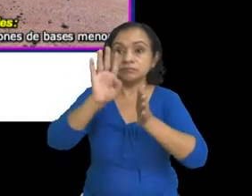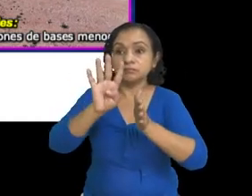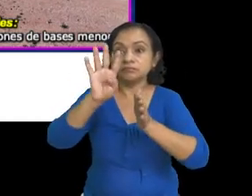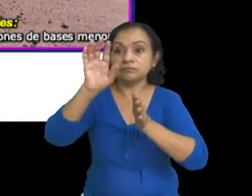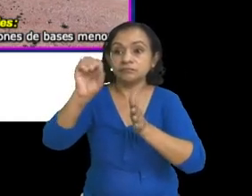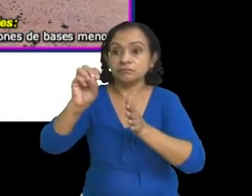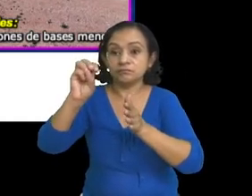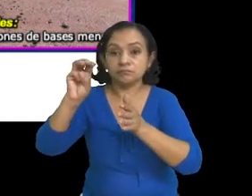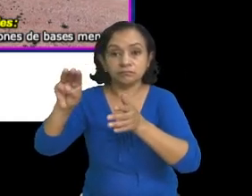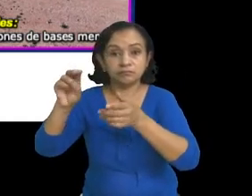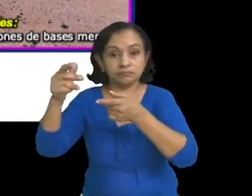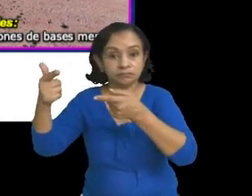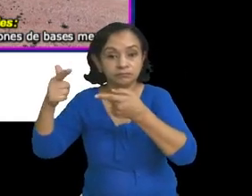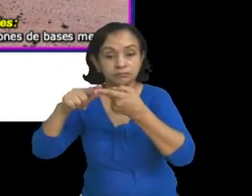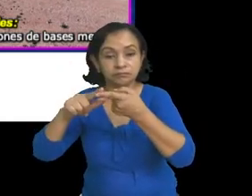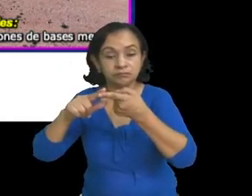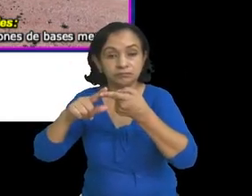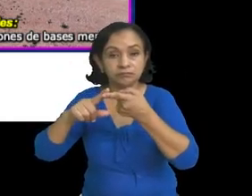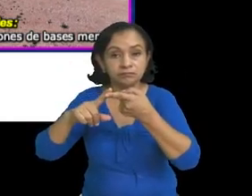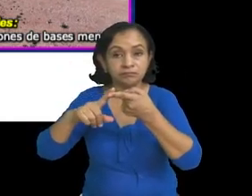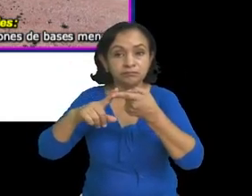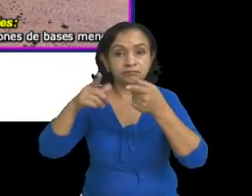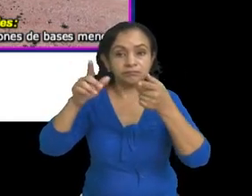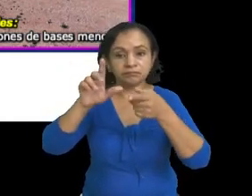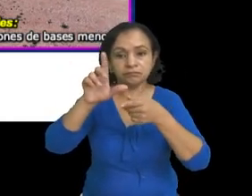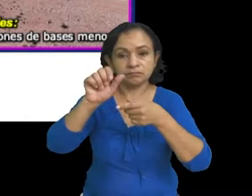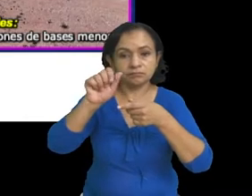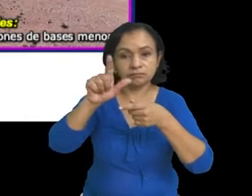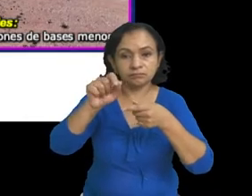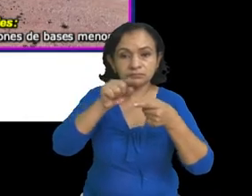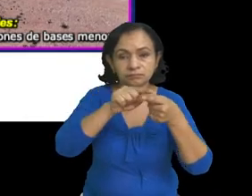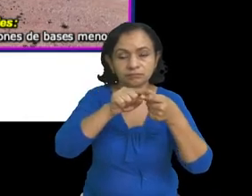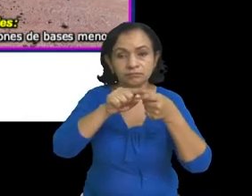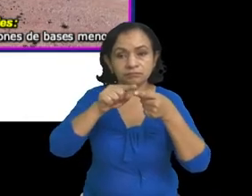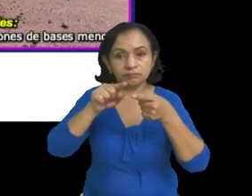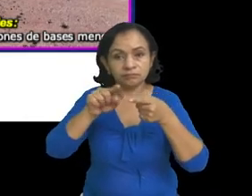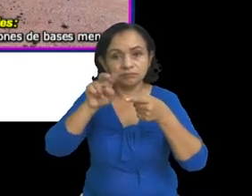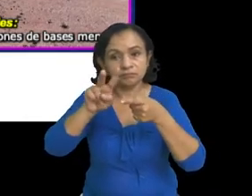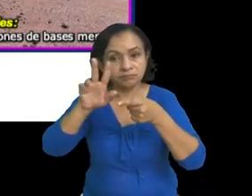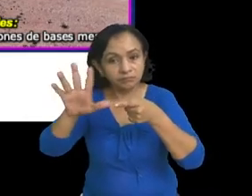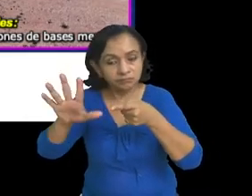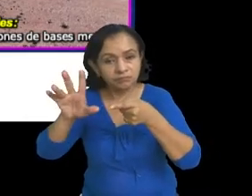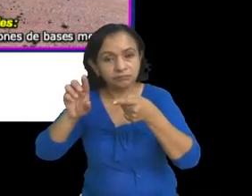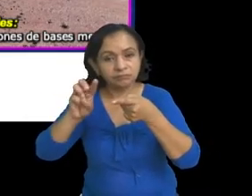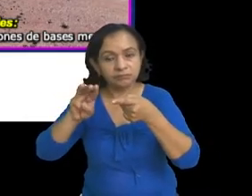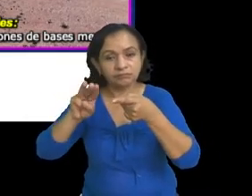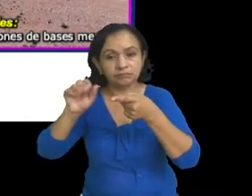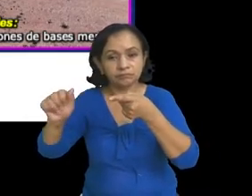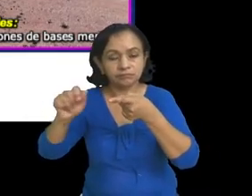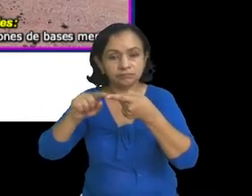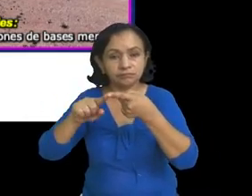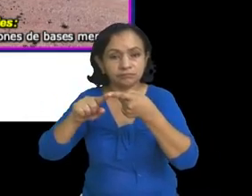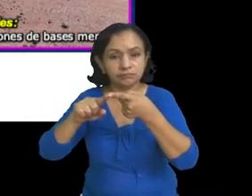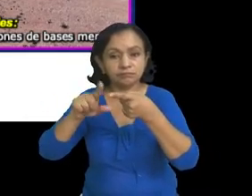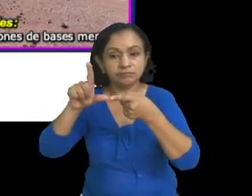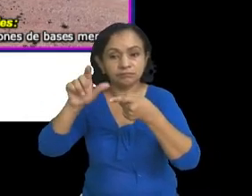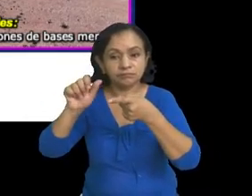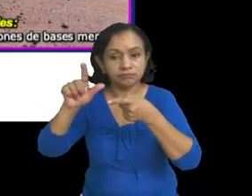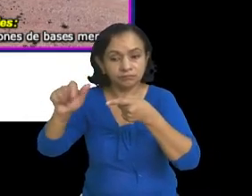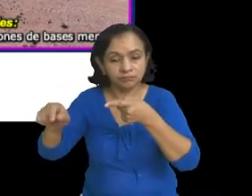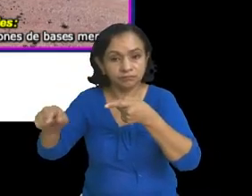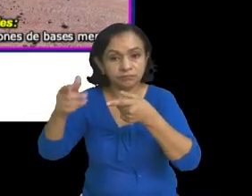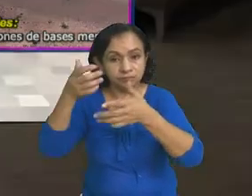también. Y hay uno, cuando se instaló Lala, se instaló un transformador provisional de 25 MVA para atender la demanda de Lala. Sí,